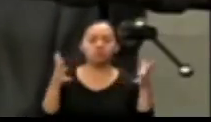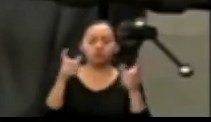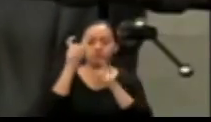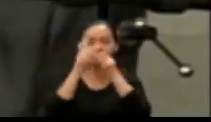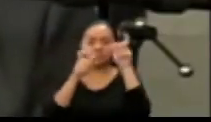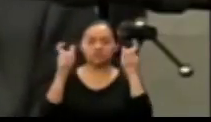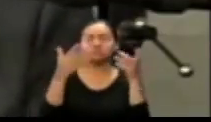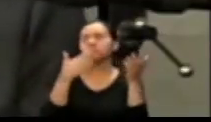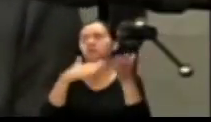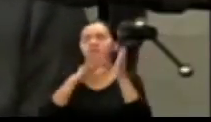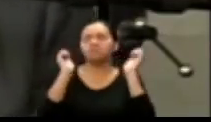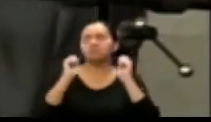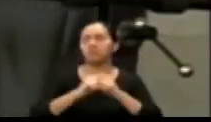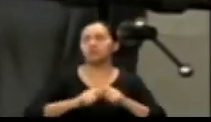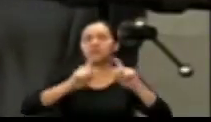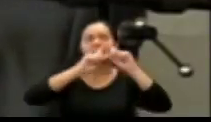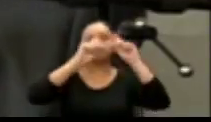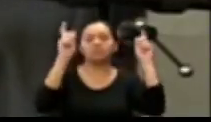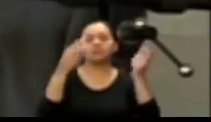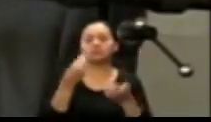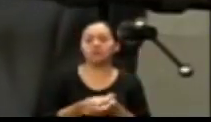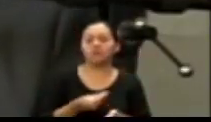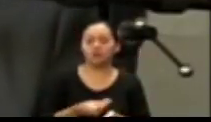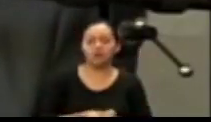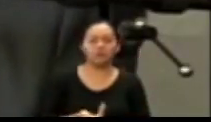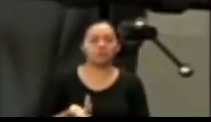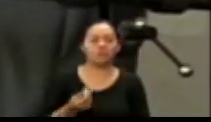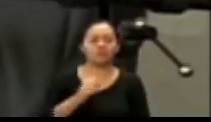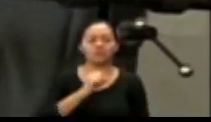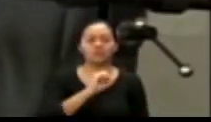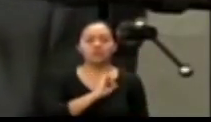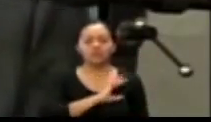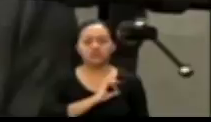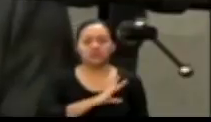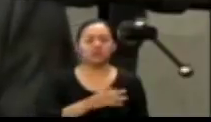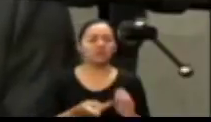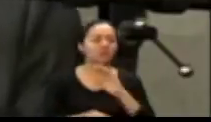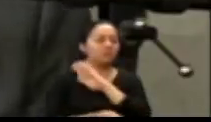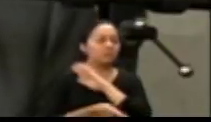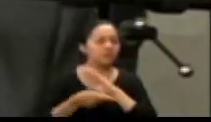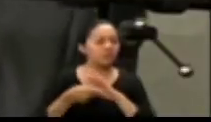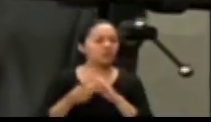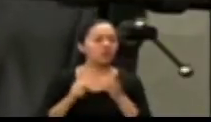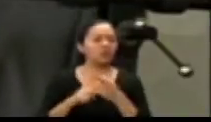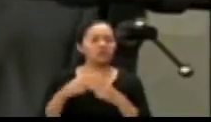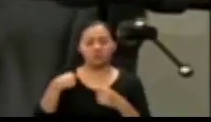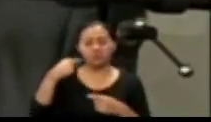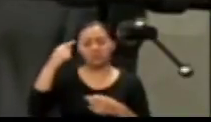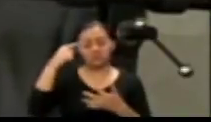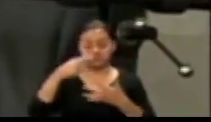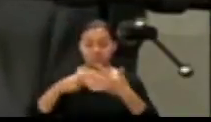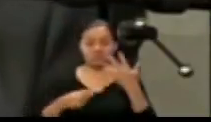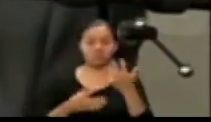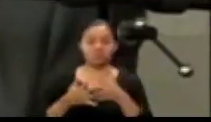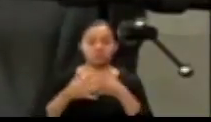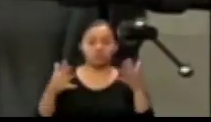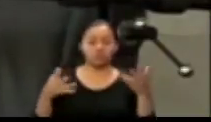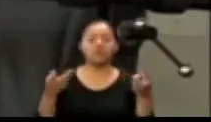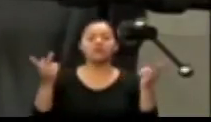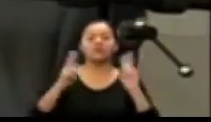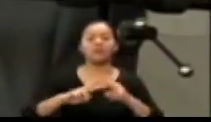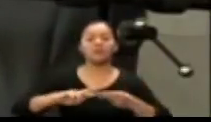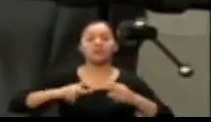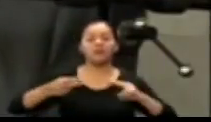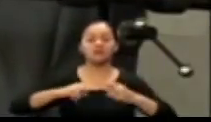yo pienso a las transnacionales del cobro en Chile, pienso al petróleo, pienso a un montón de cosas. Ahora todavía el transgénico,